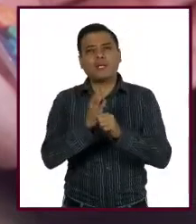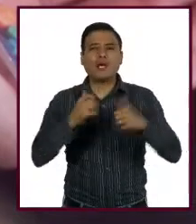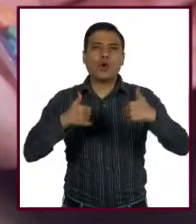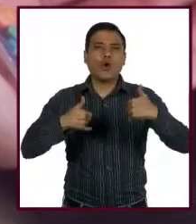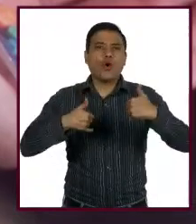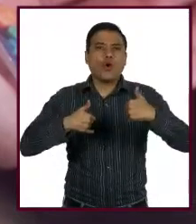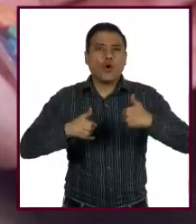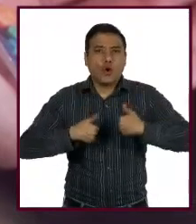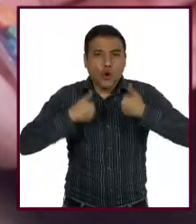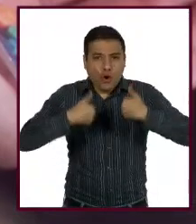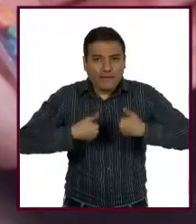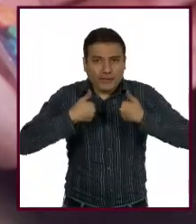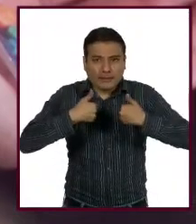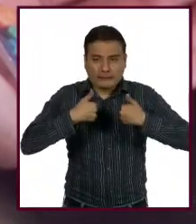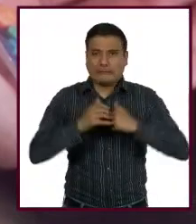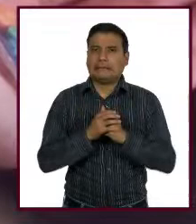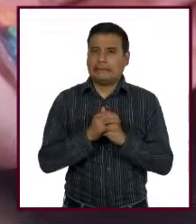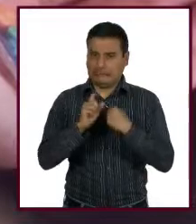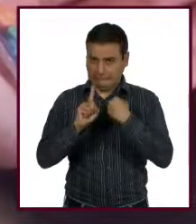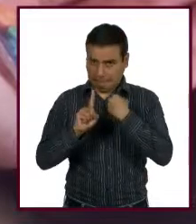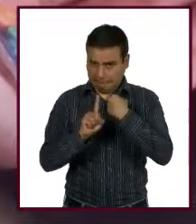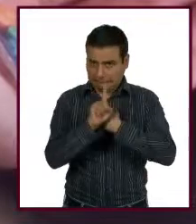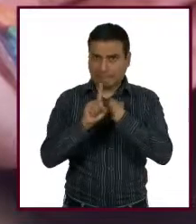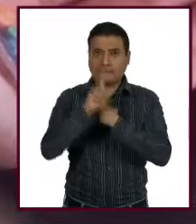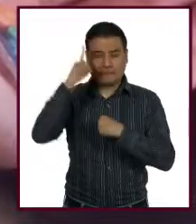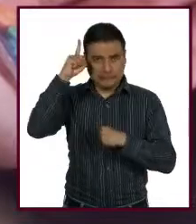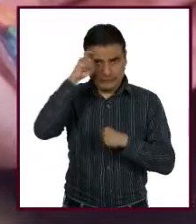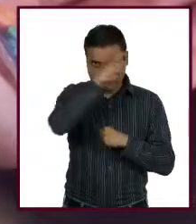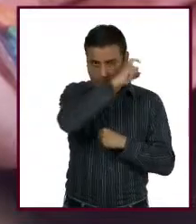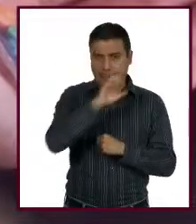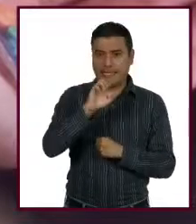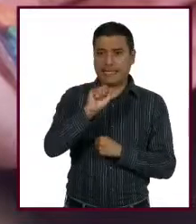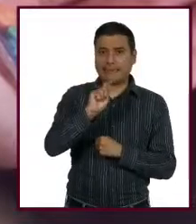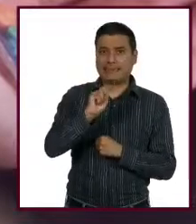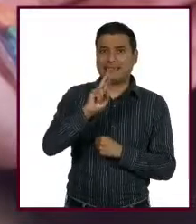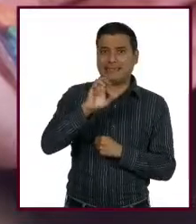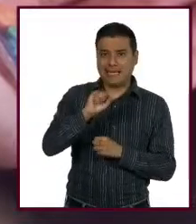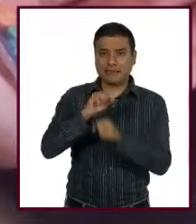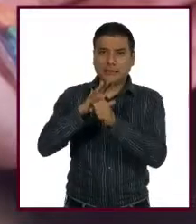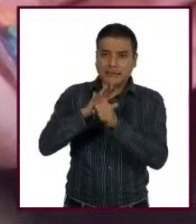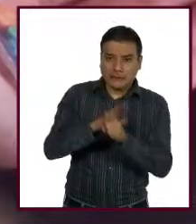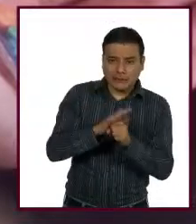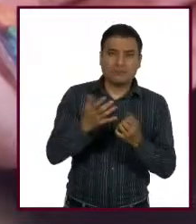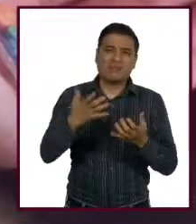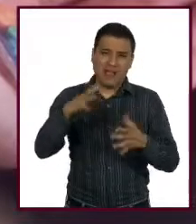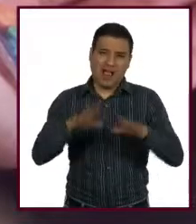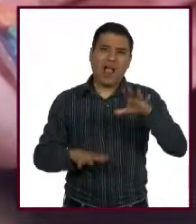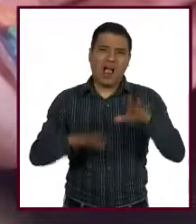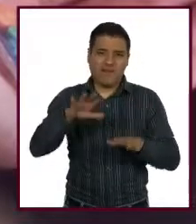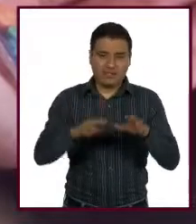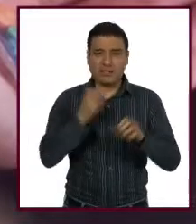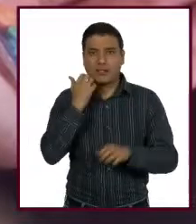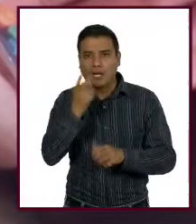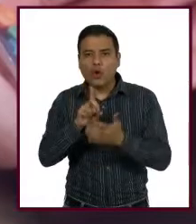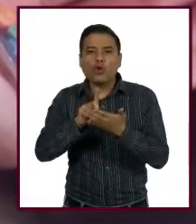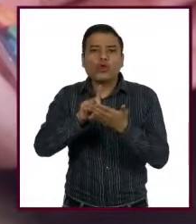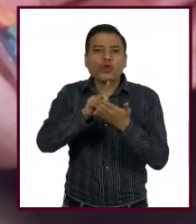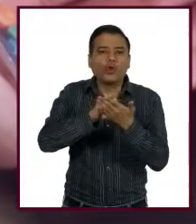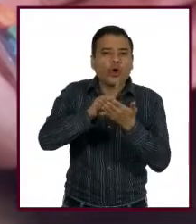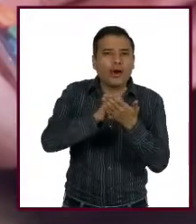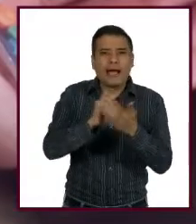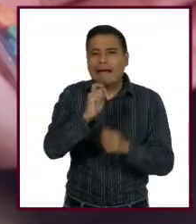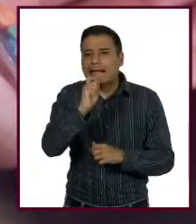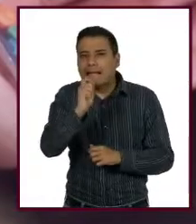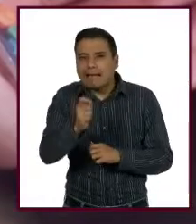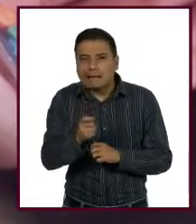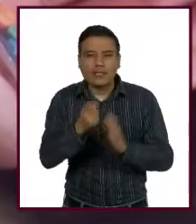una fuerte presión o estrés, lo cual puede llevar algunas veces a experimentar con cierto tipo de sustancias tóxicas,